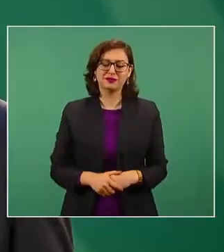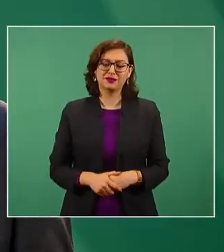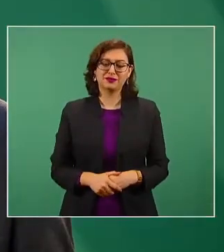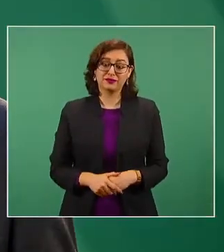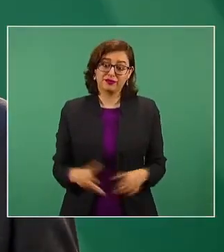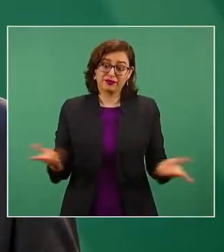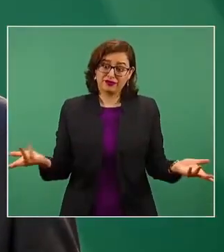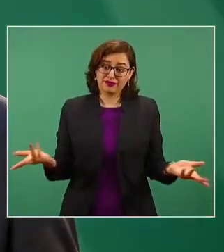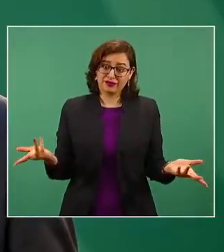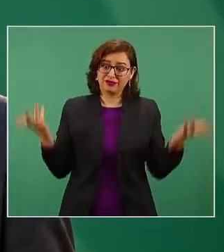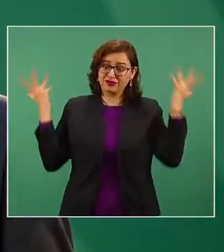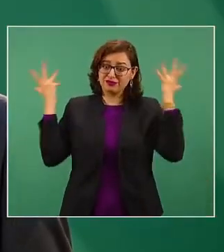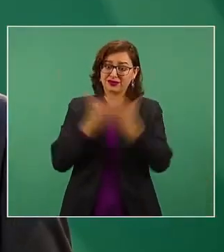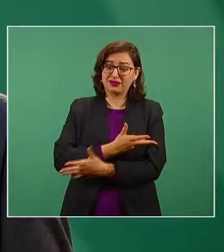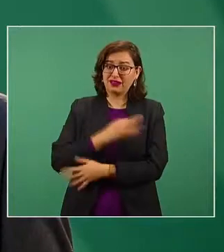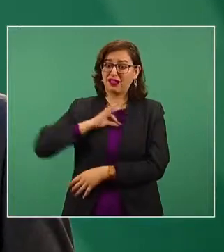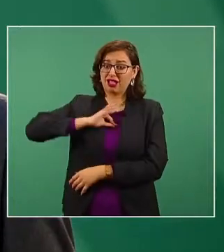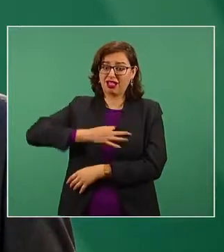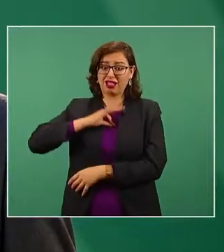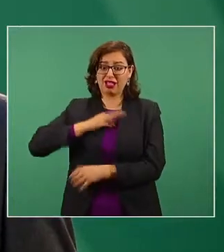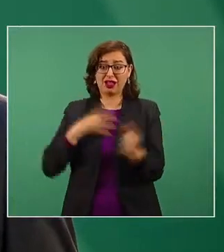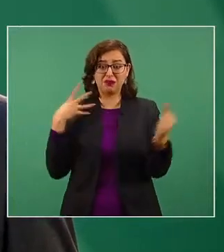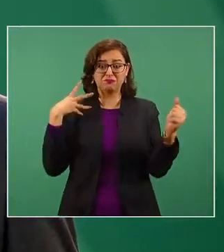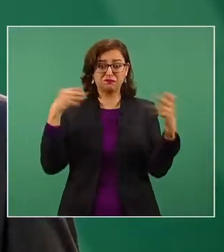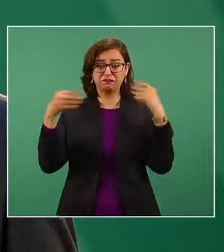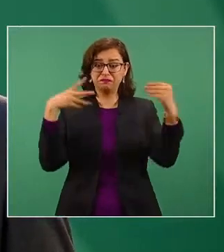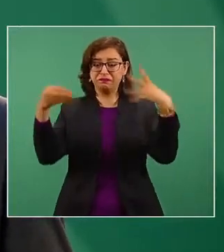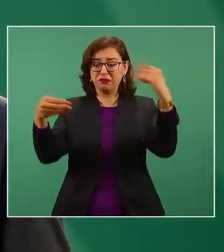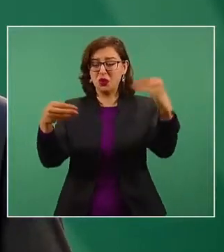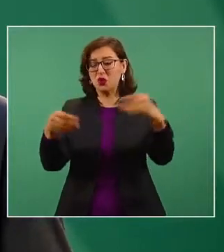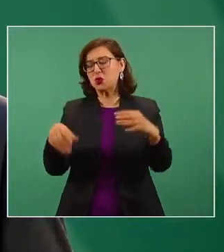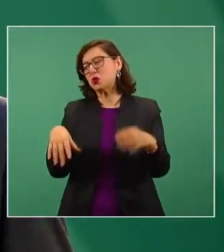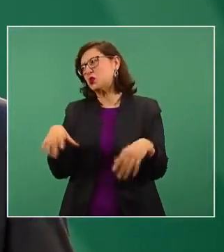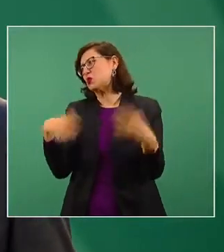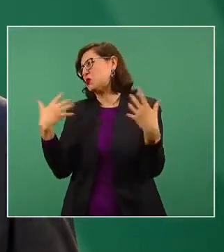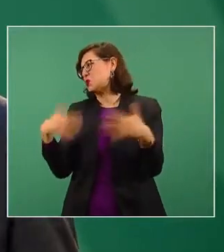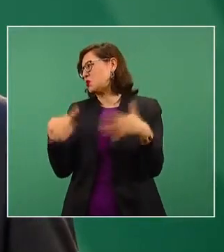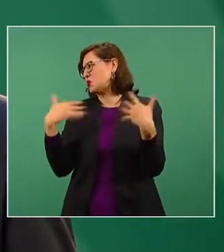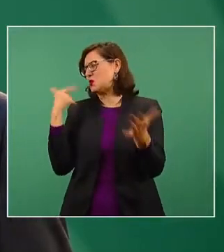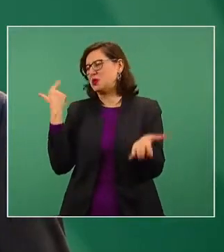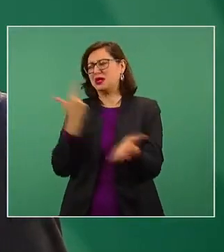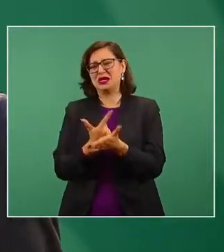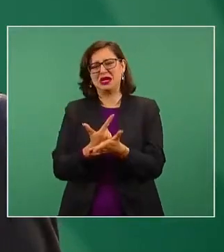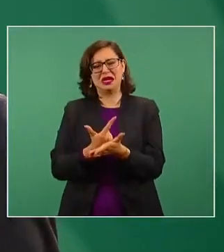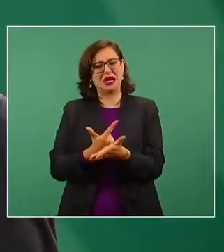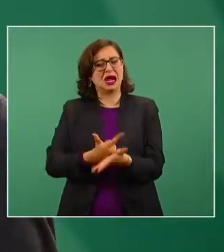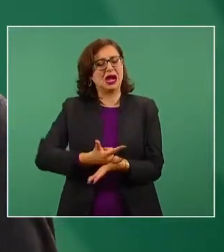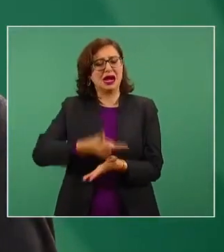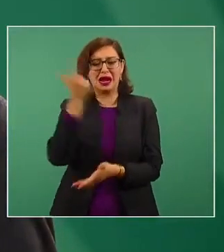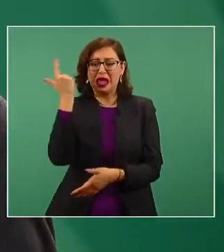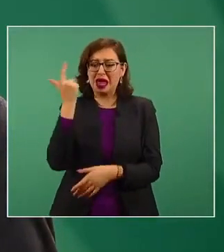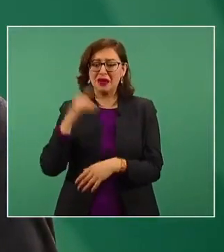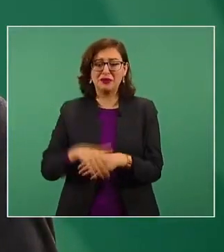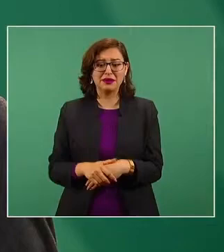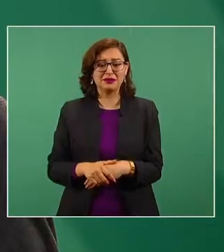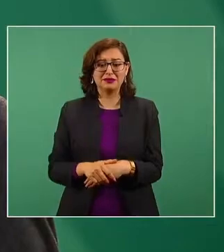Ahora con la pandemia afectó más y sigue afectando